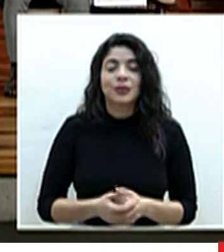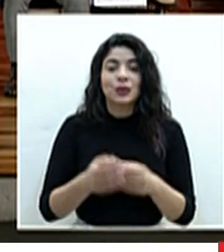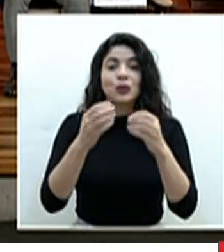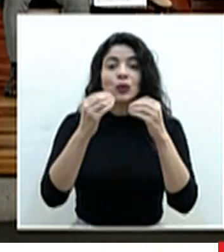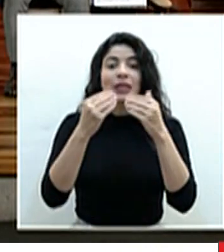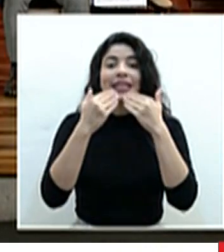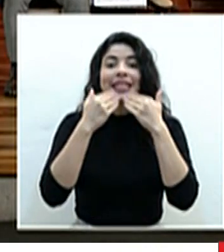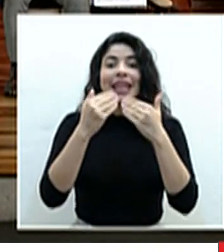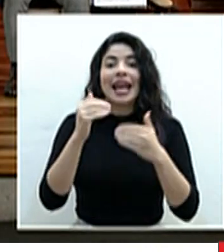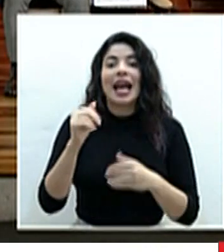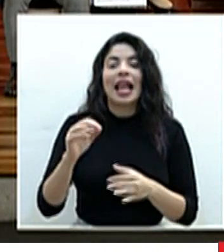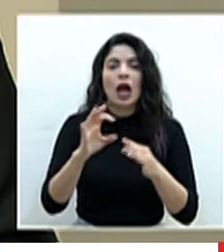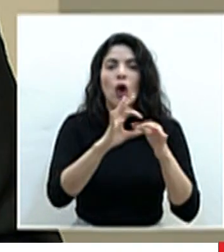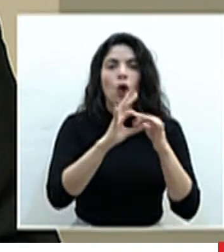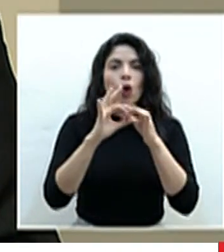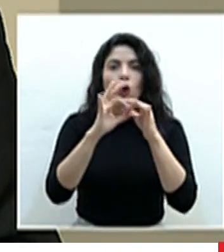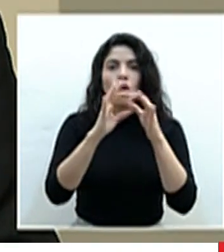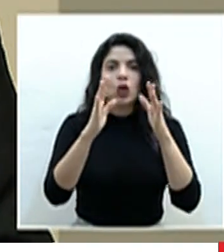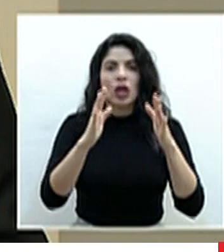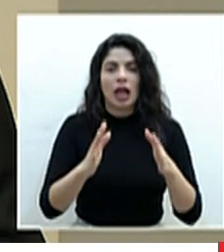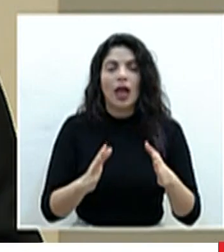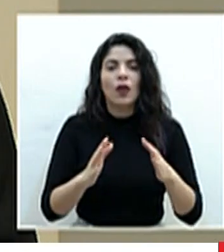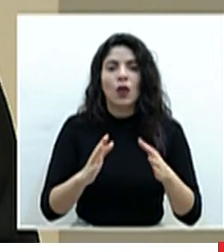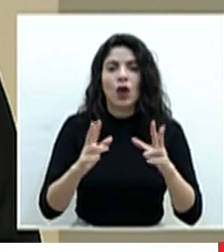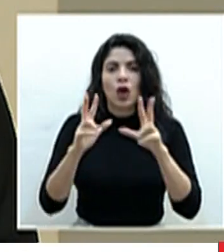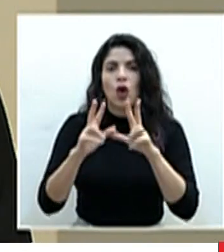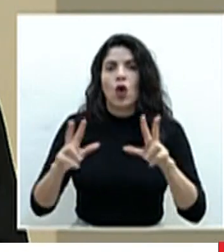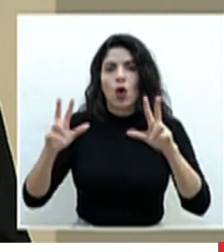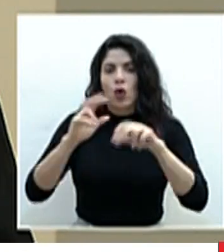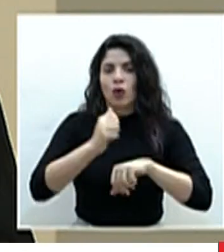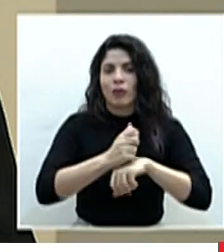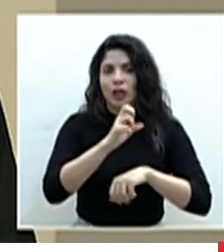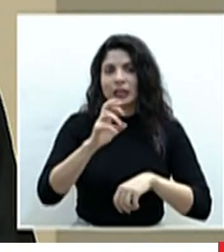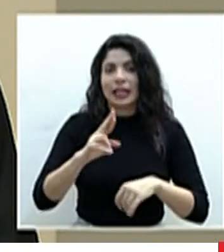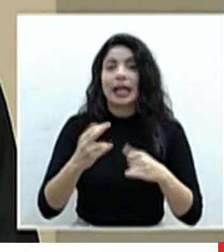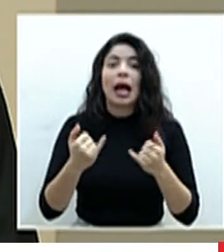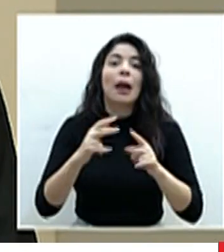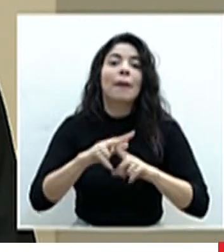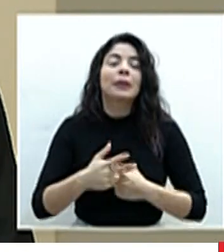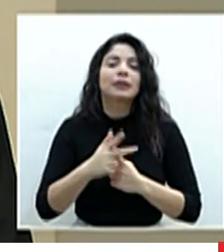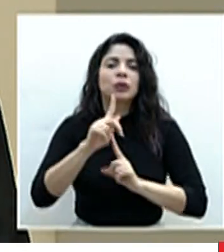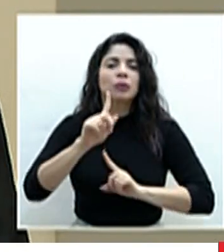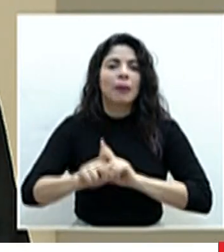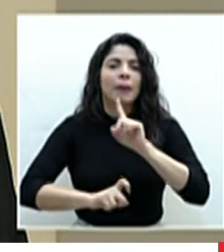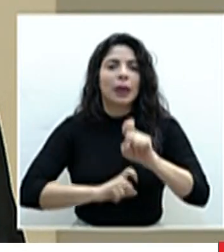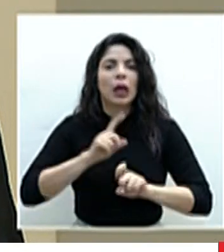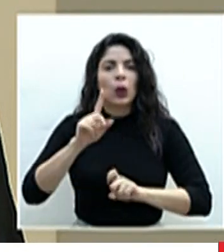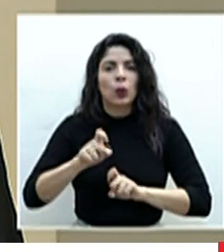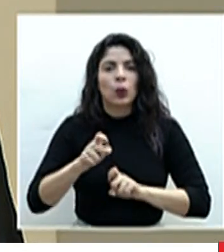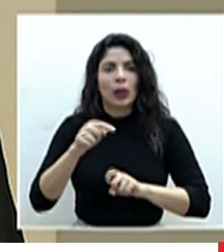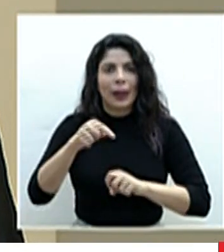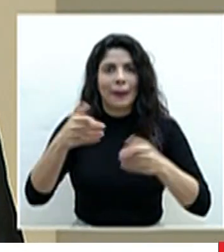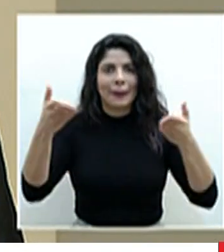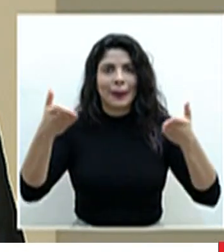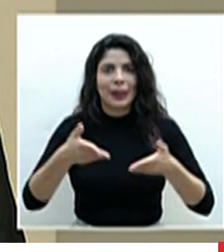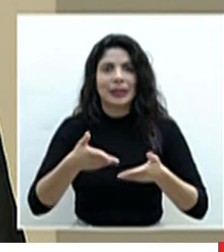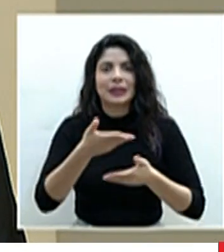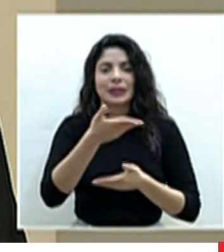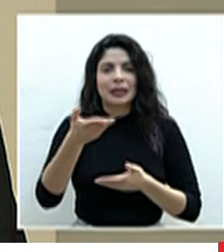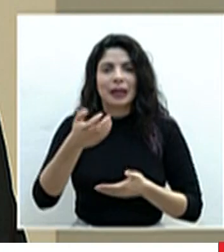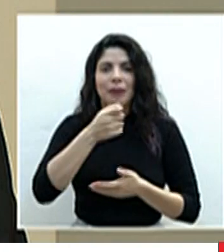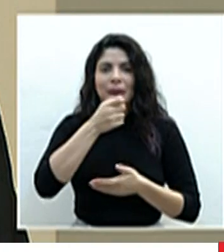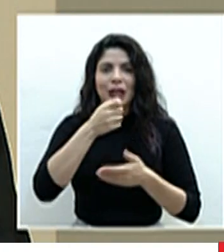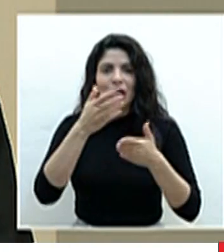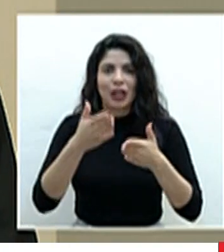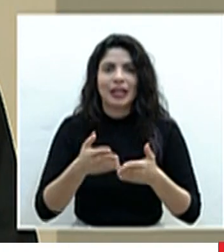Muchas gracias a la coordinadora residente de la ONU en Costa Rica. Iniciamos con el periodo de consultas presenciales que realizan los colegas